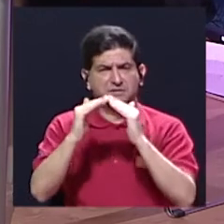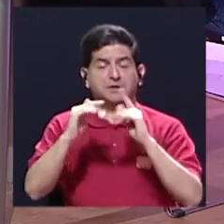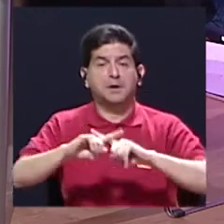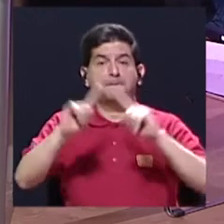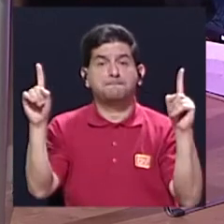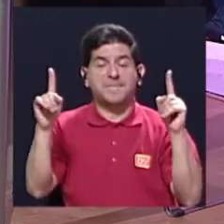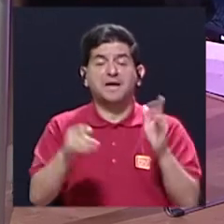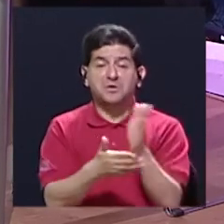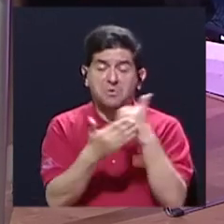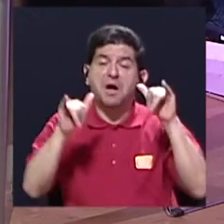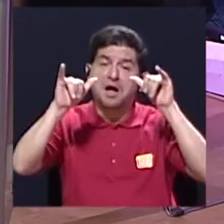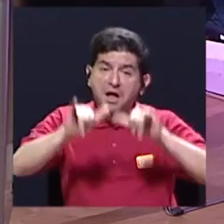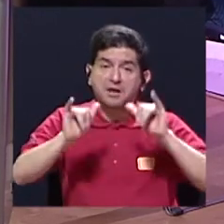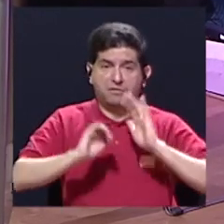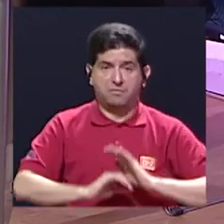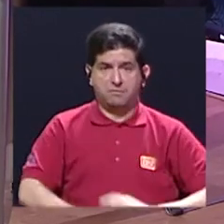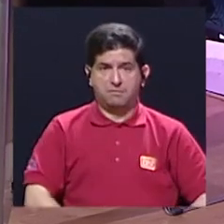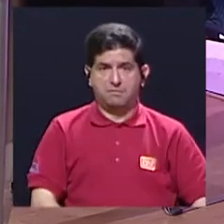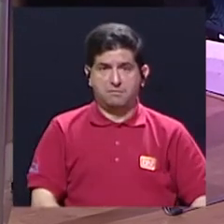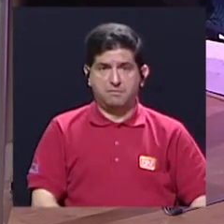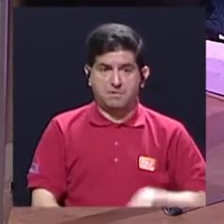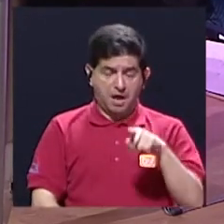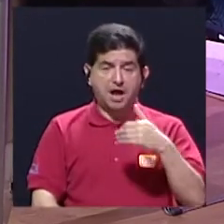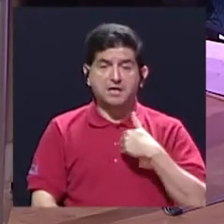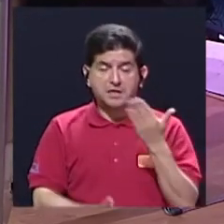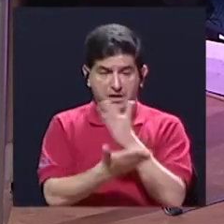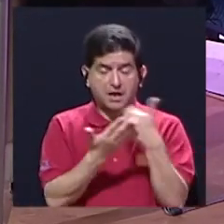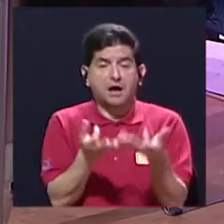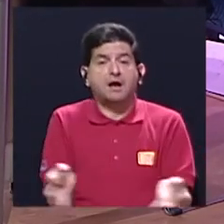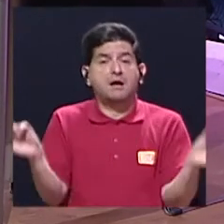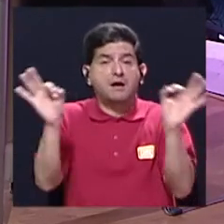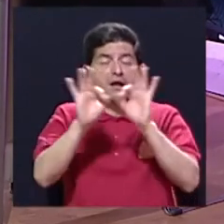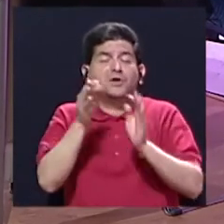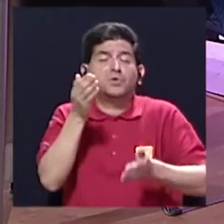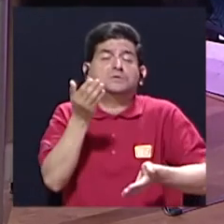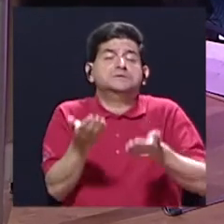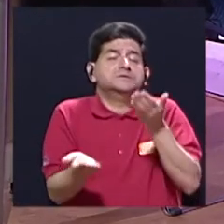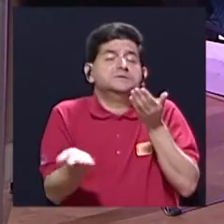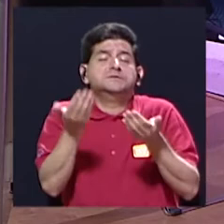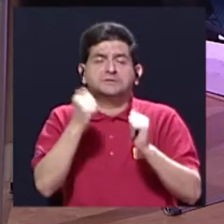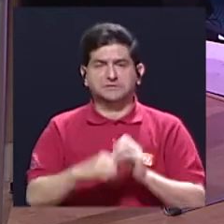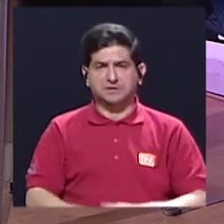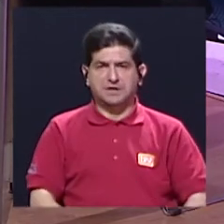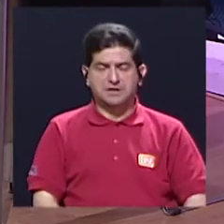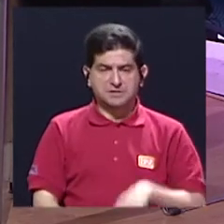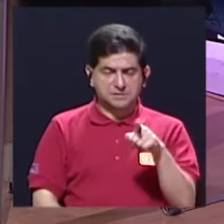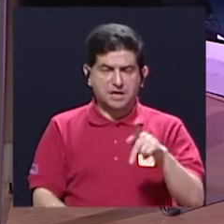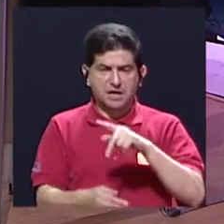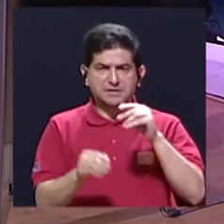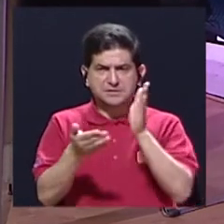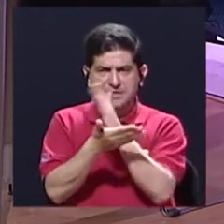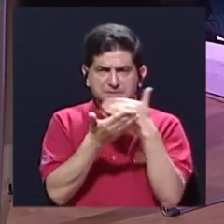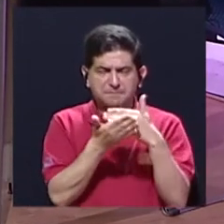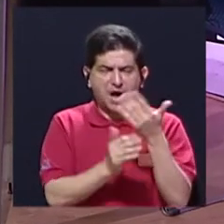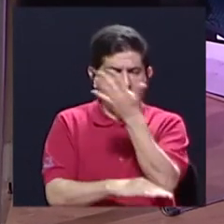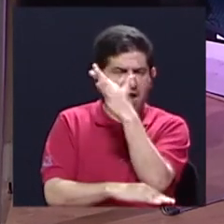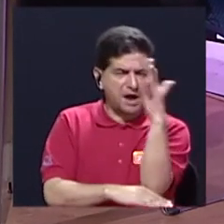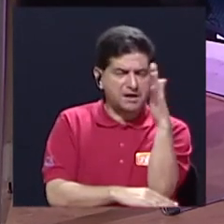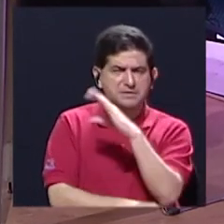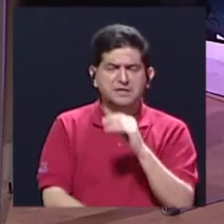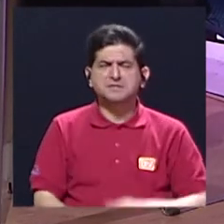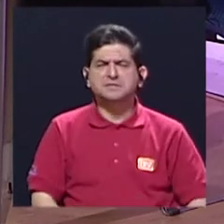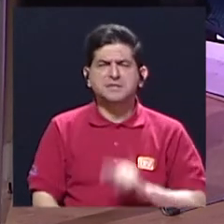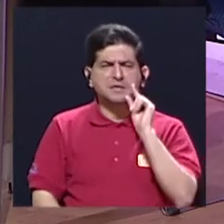pero todavía queda algo, todavía queda algo importante, y que posiblemente sean estos parches de bosques y los